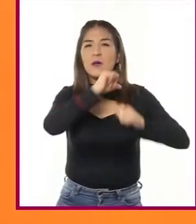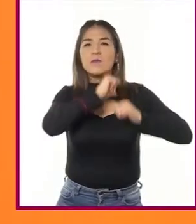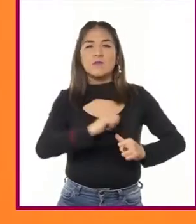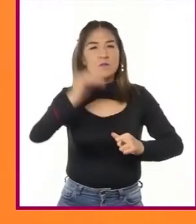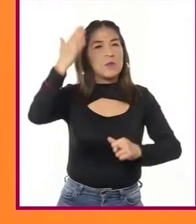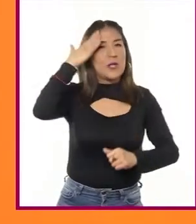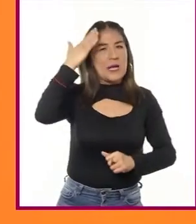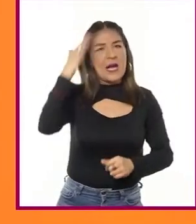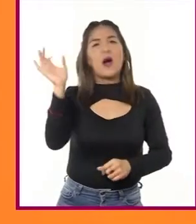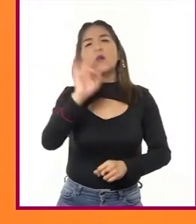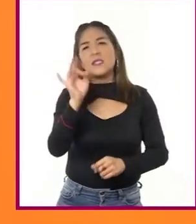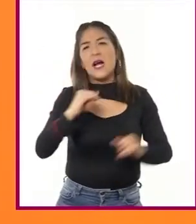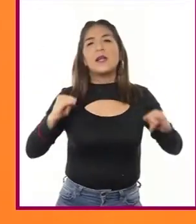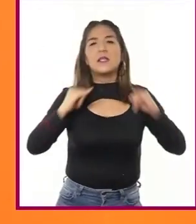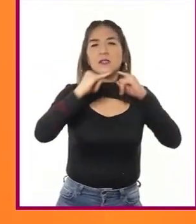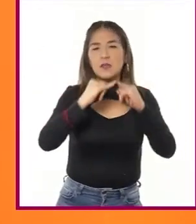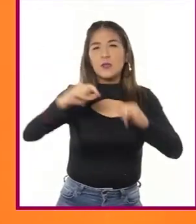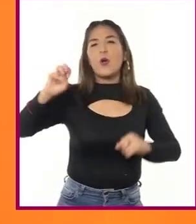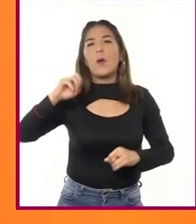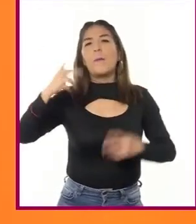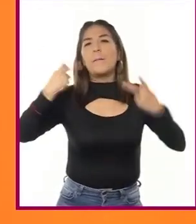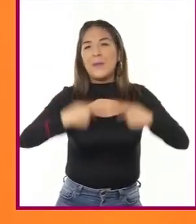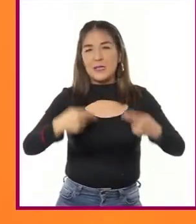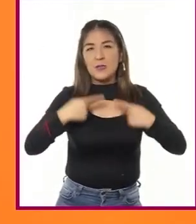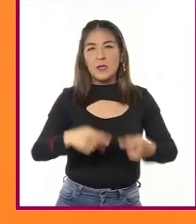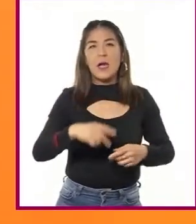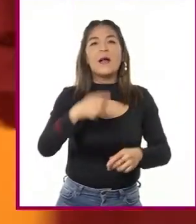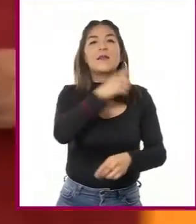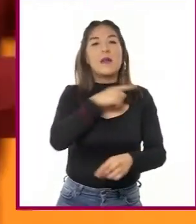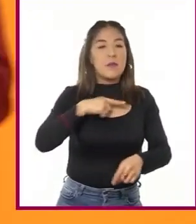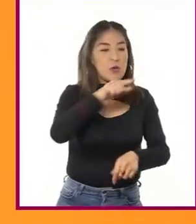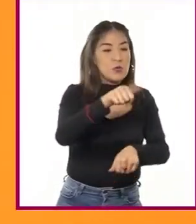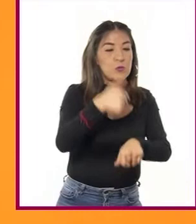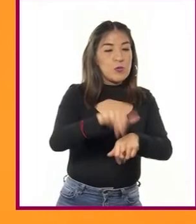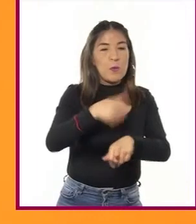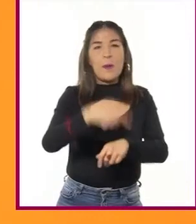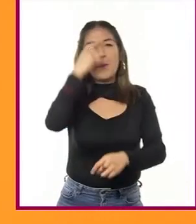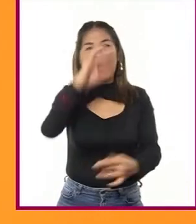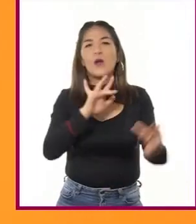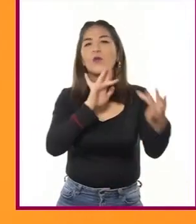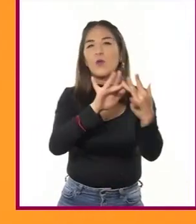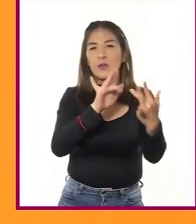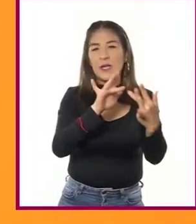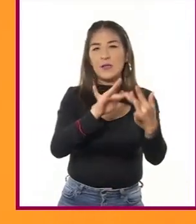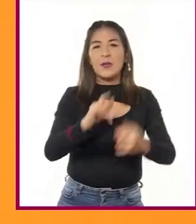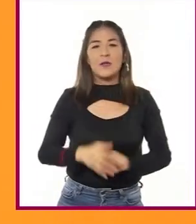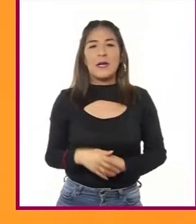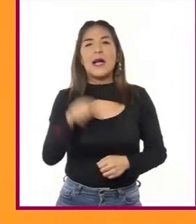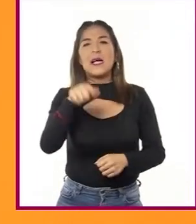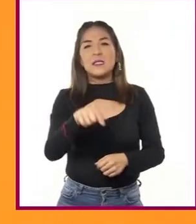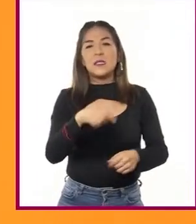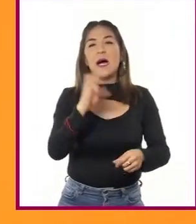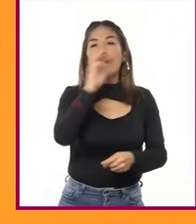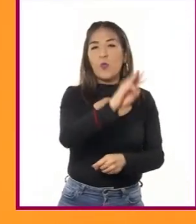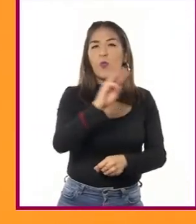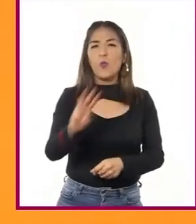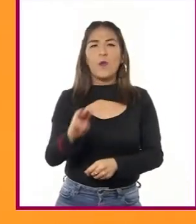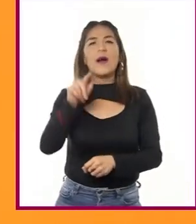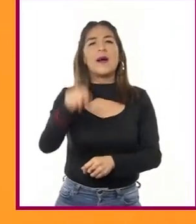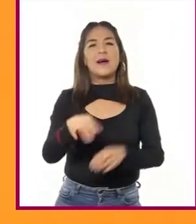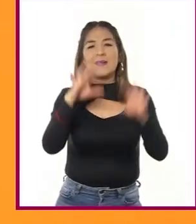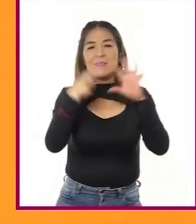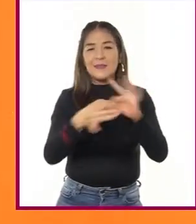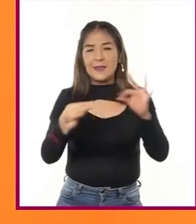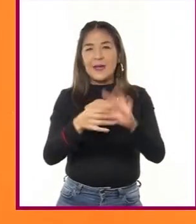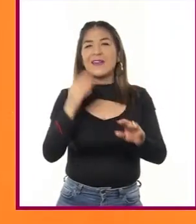o institución, y aparezcan sus datos de contacto. El tipo de sitio web, lo que mencionamos